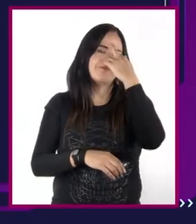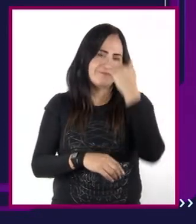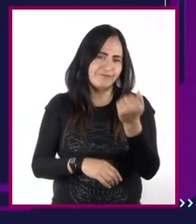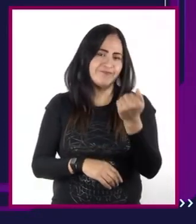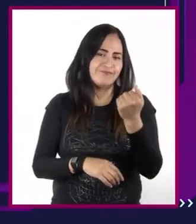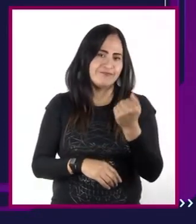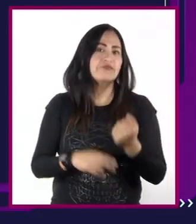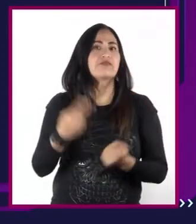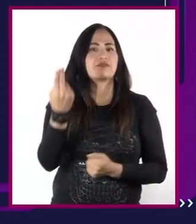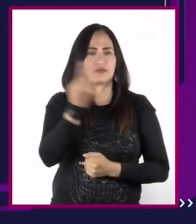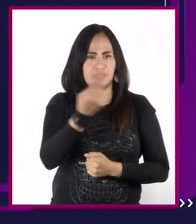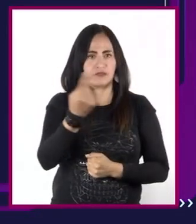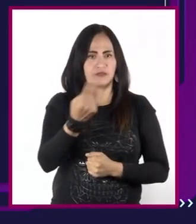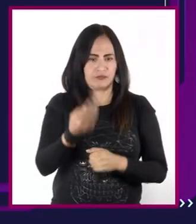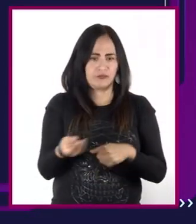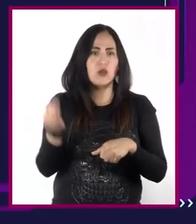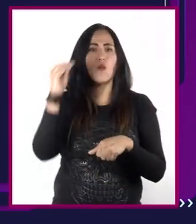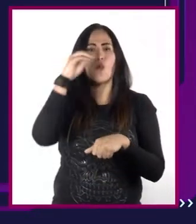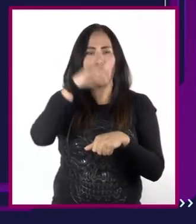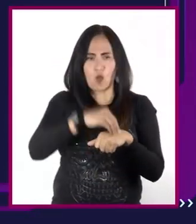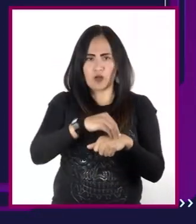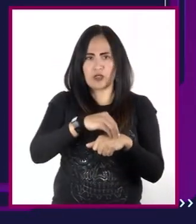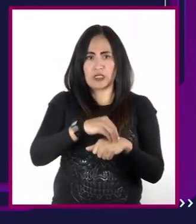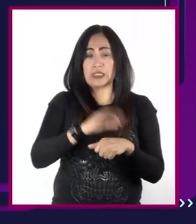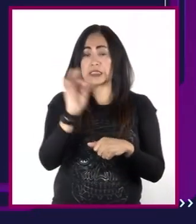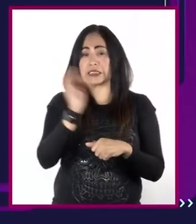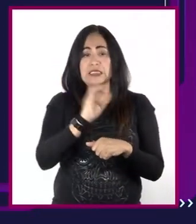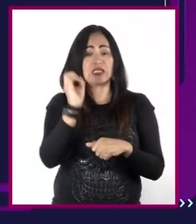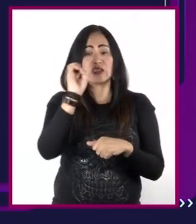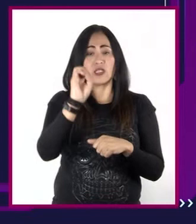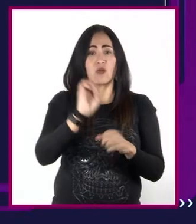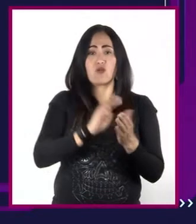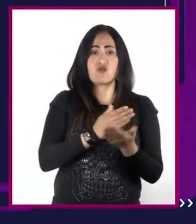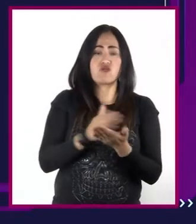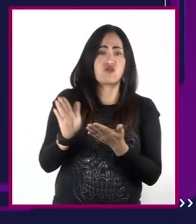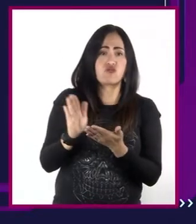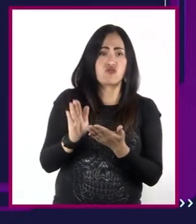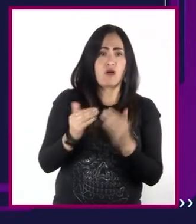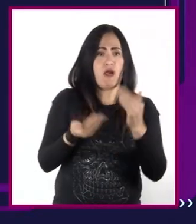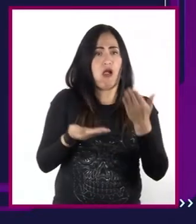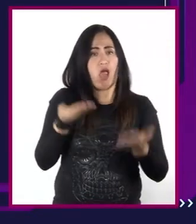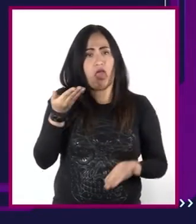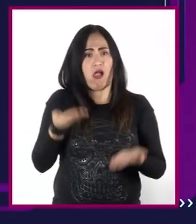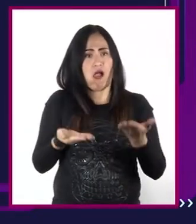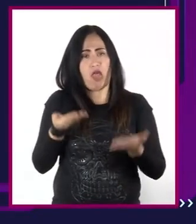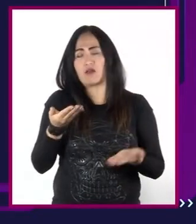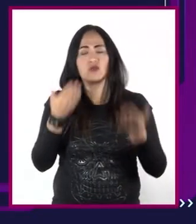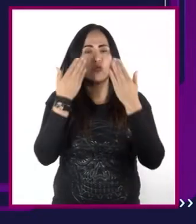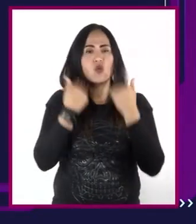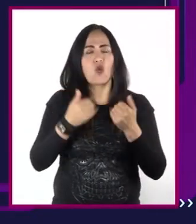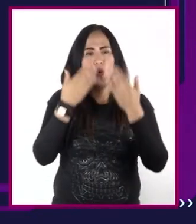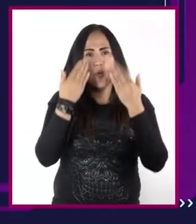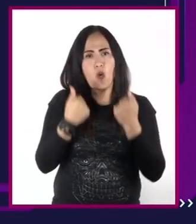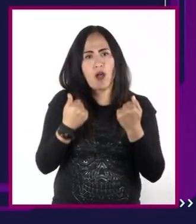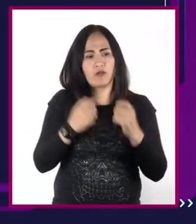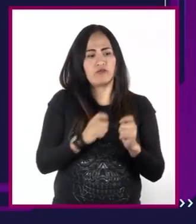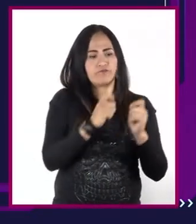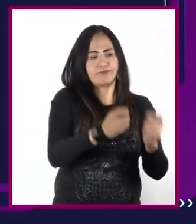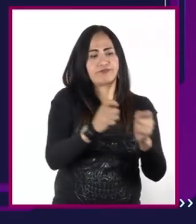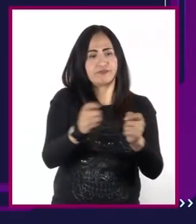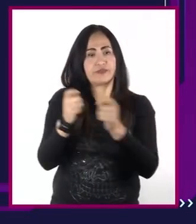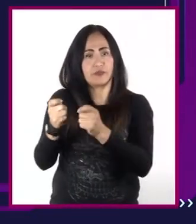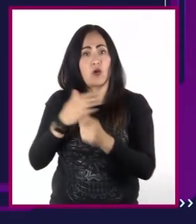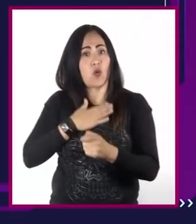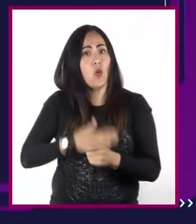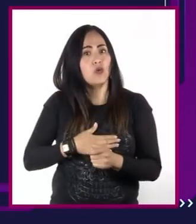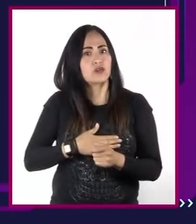lo tenemos que tomar en cuenta, ya que si no lo hiciéramos, nuestra media aritmética se vería afectada y la repartición no sería